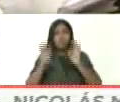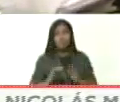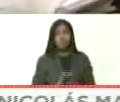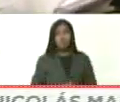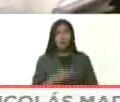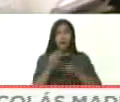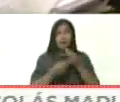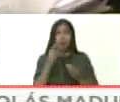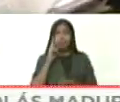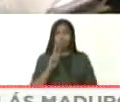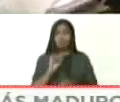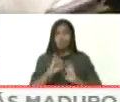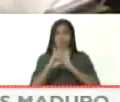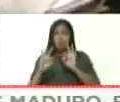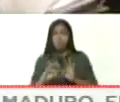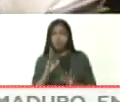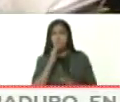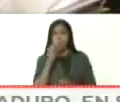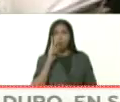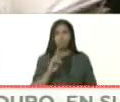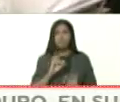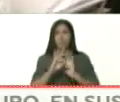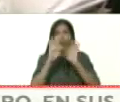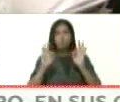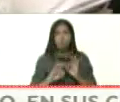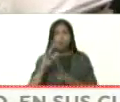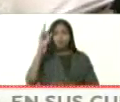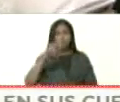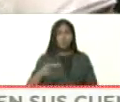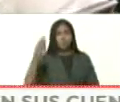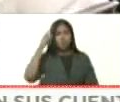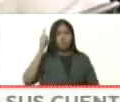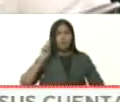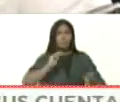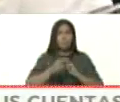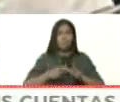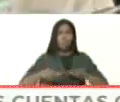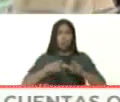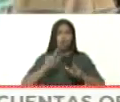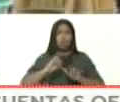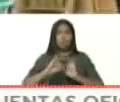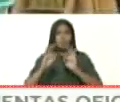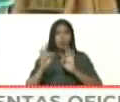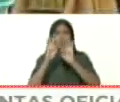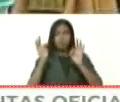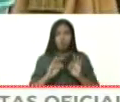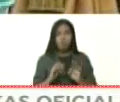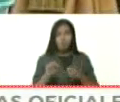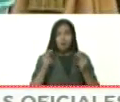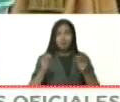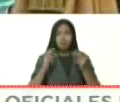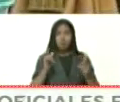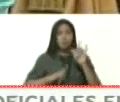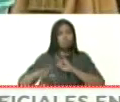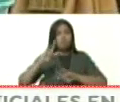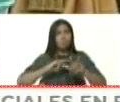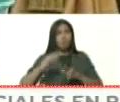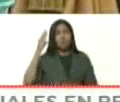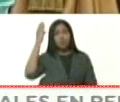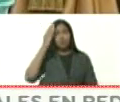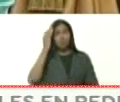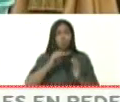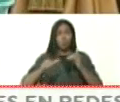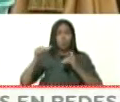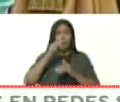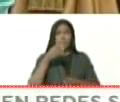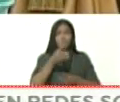Hagamos visible lo invisible todos los días y convirtamos cada acción de gobierno en una acción de amor y de conciencia superior. Vámonos